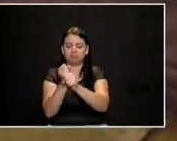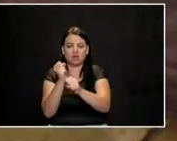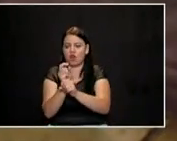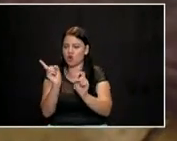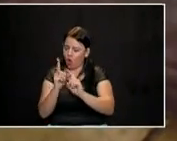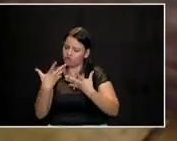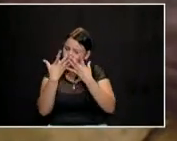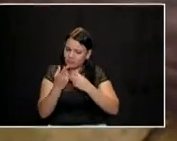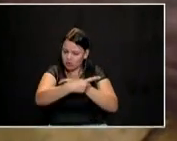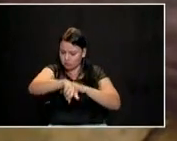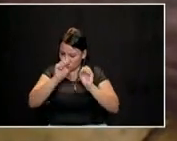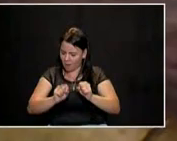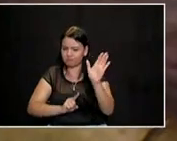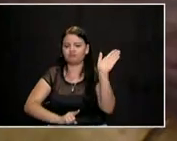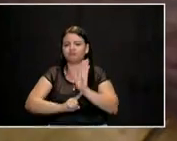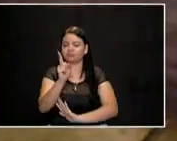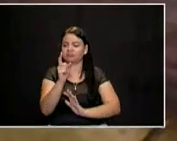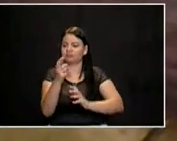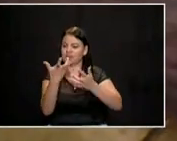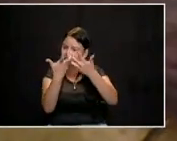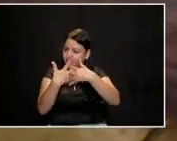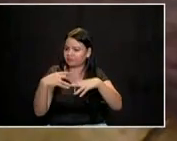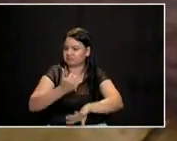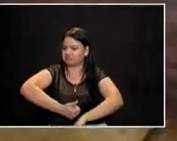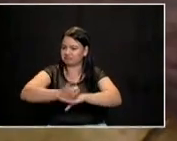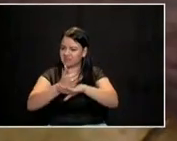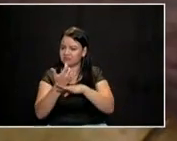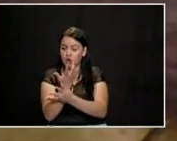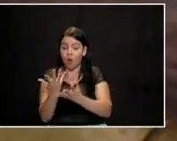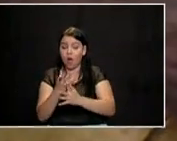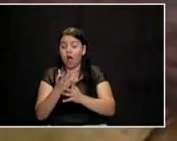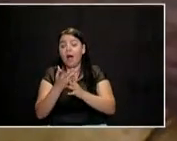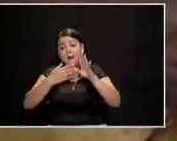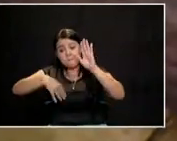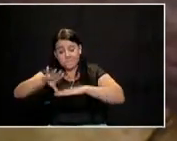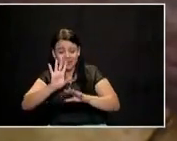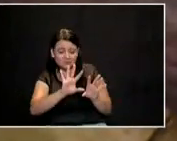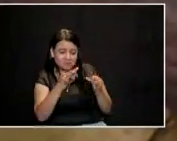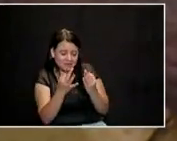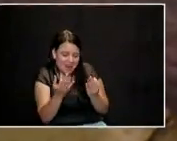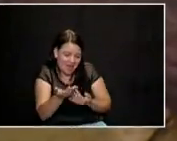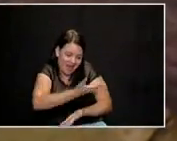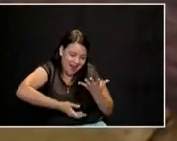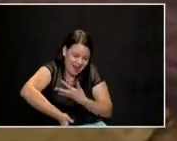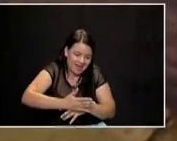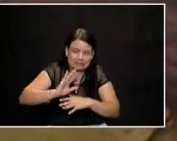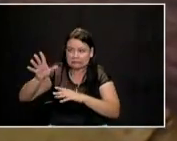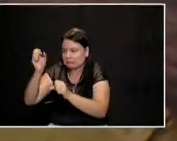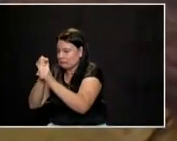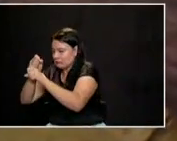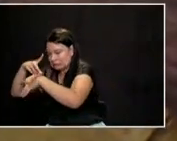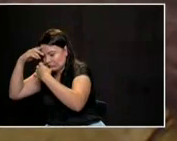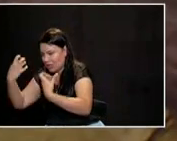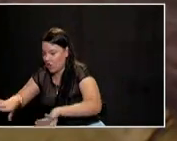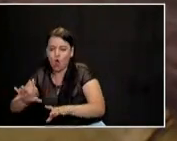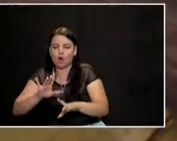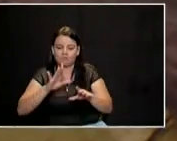Queremos empresarios. Y queremos felicidad, más tiempo con la familia, menos en tacos. Acompáñenos con tu